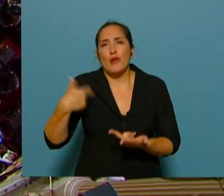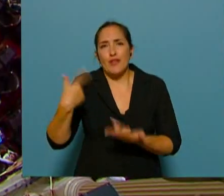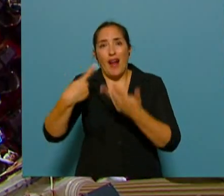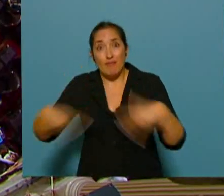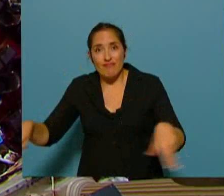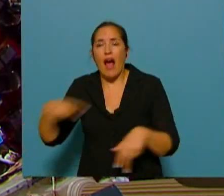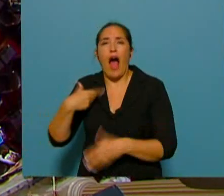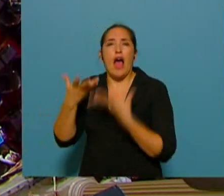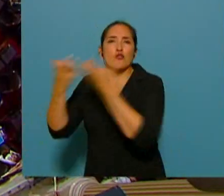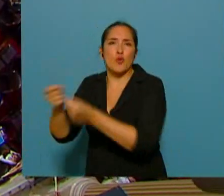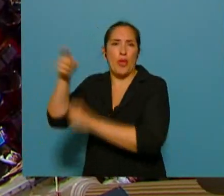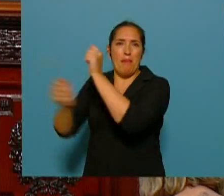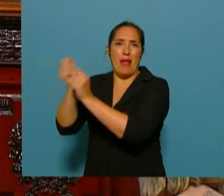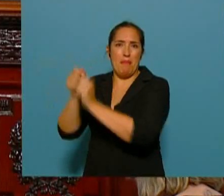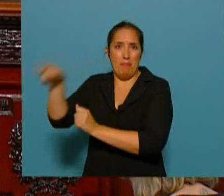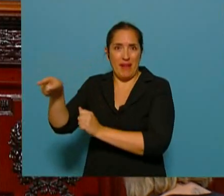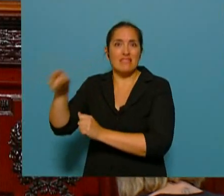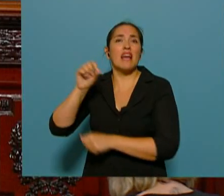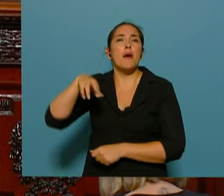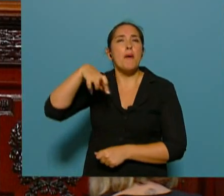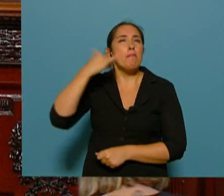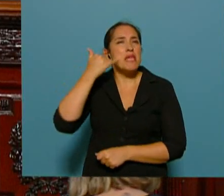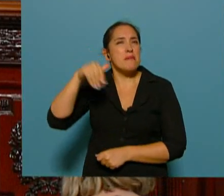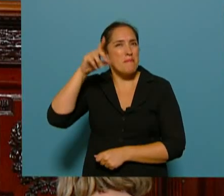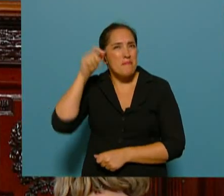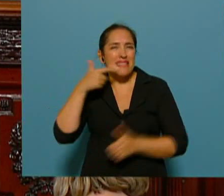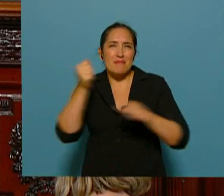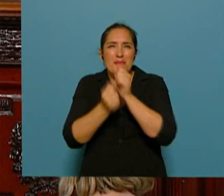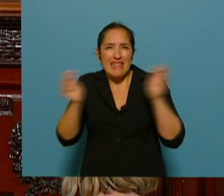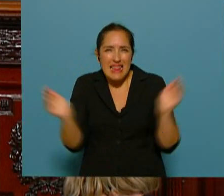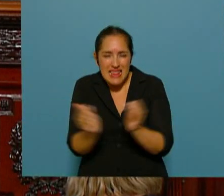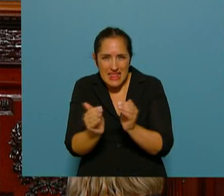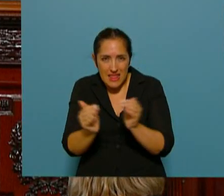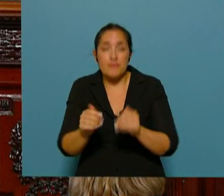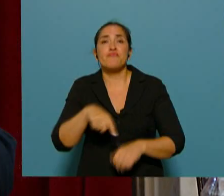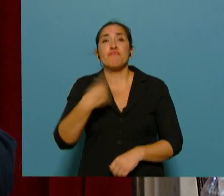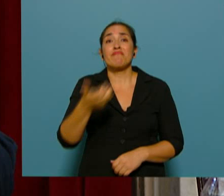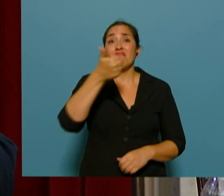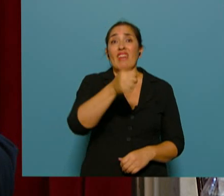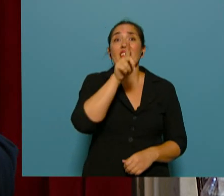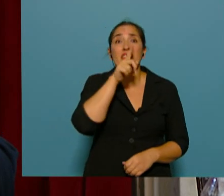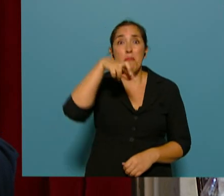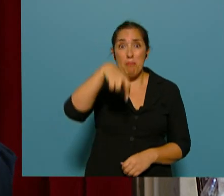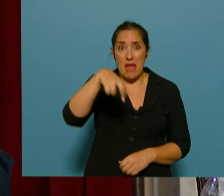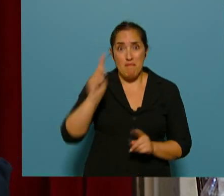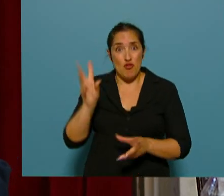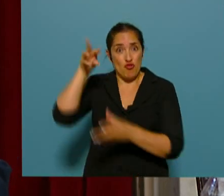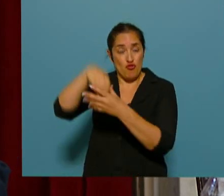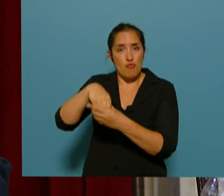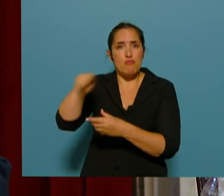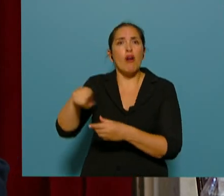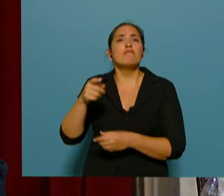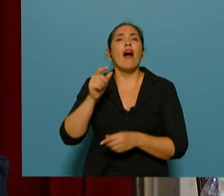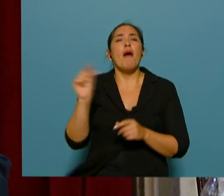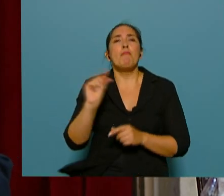de las empresas asistidas fueron pymes. En el marco del ATP, creamos una línea de crédito a